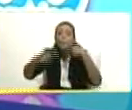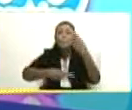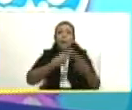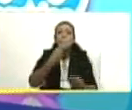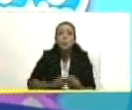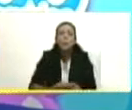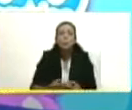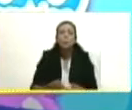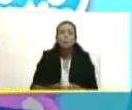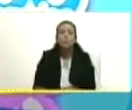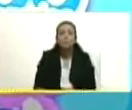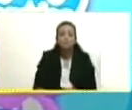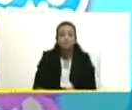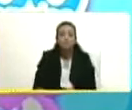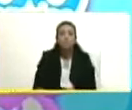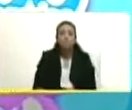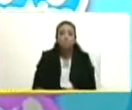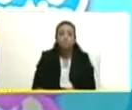nunca.